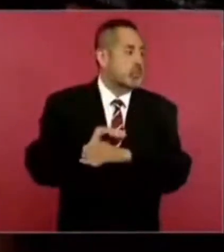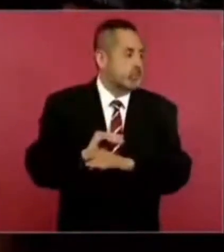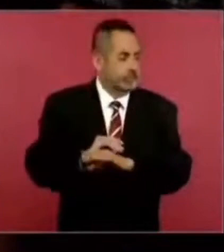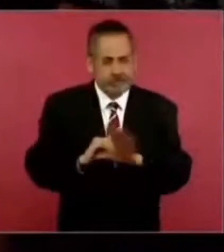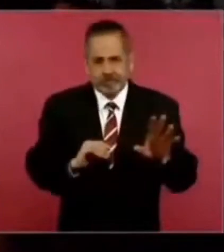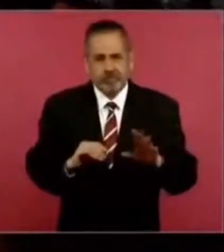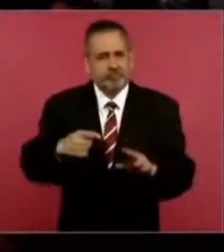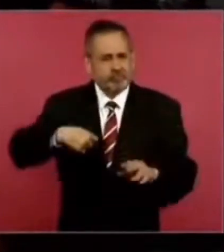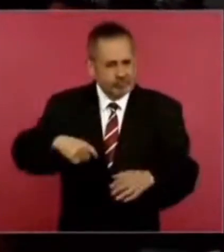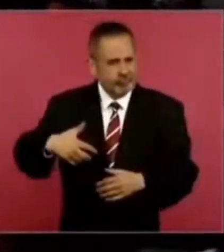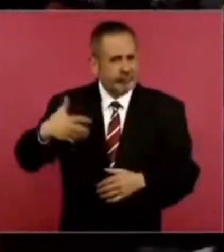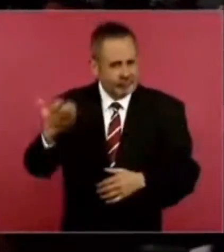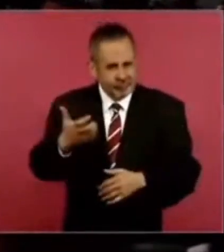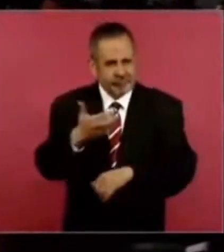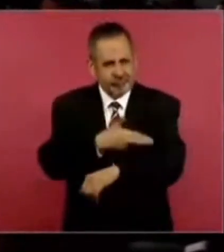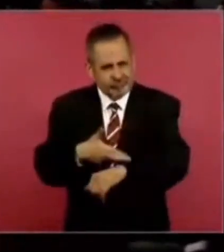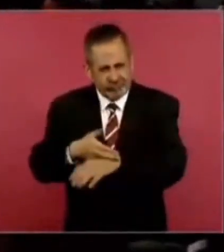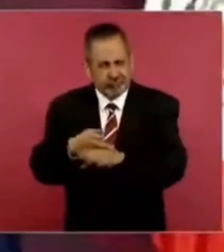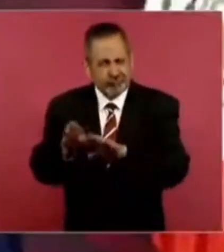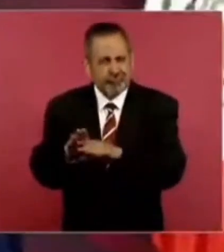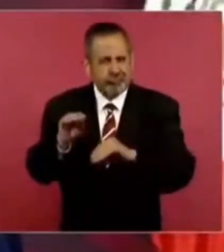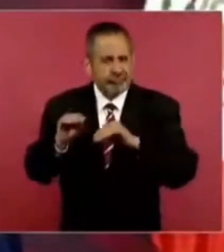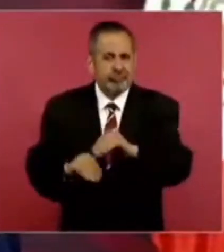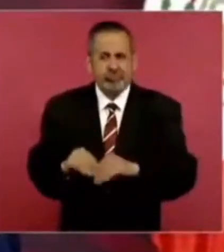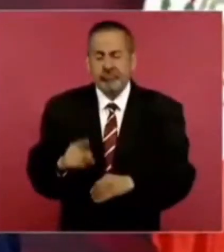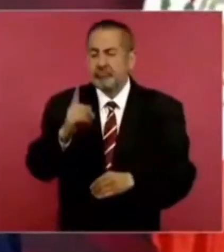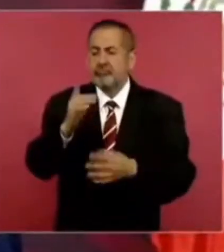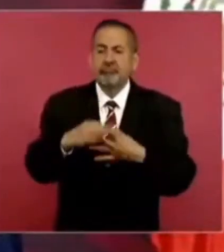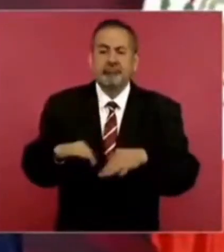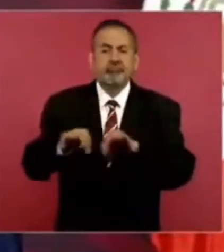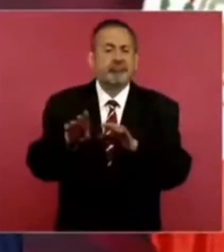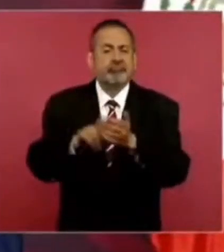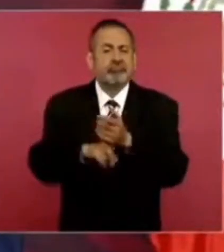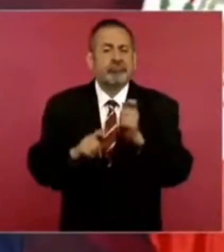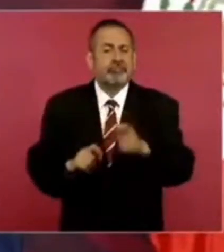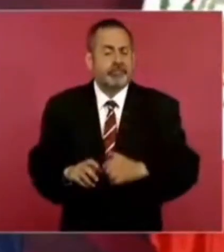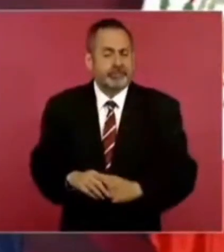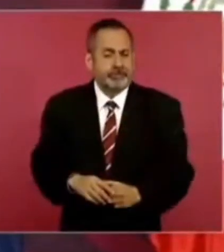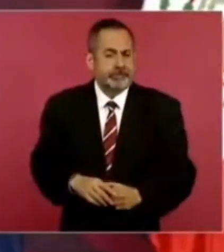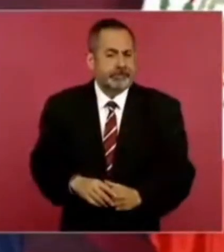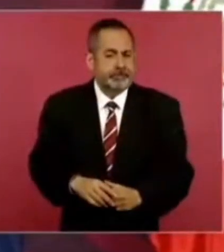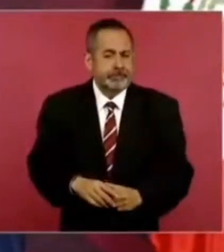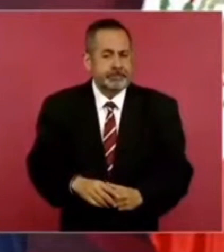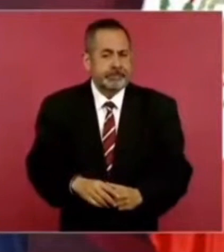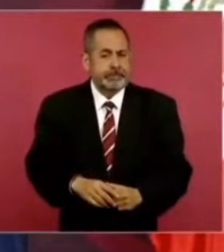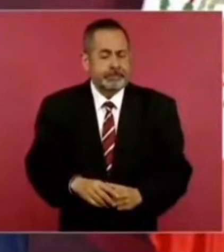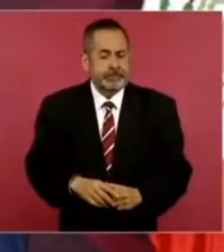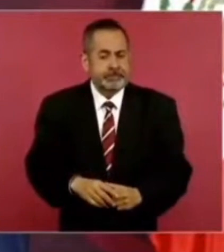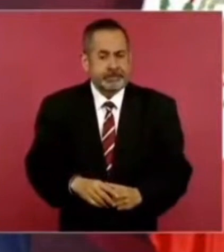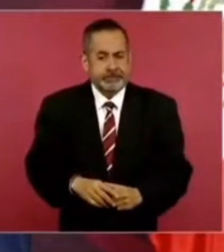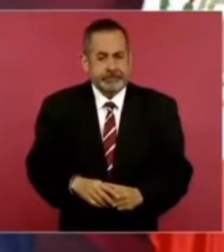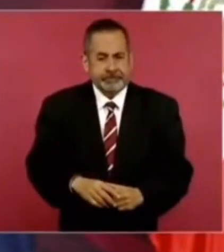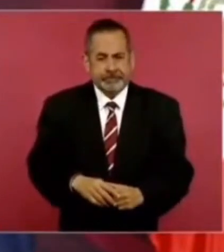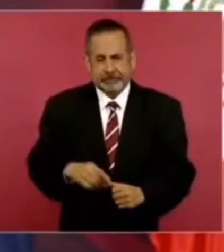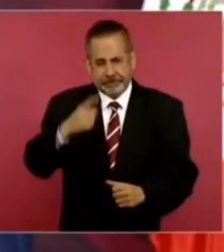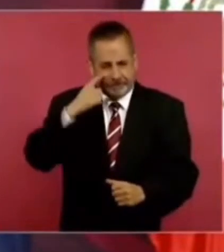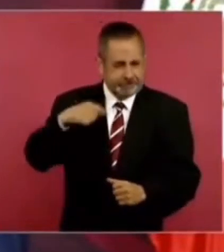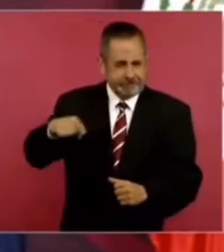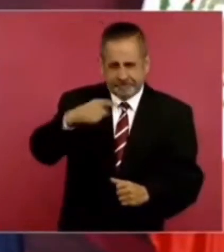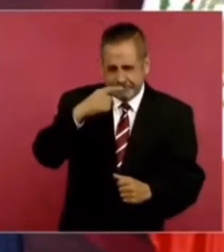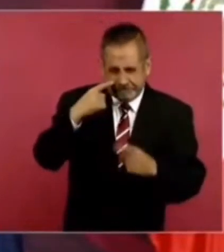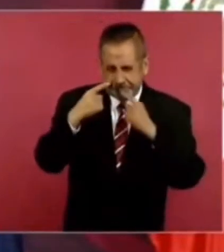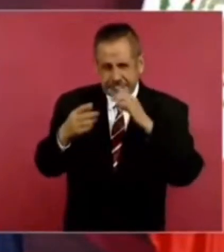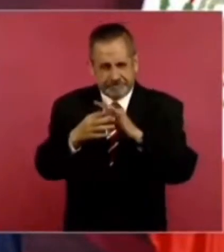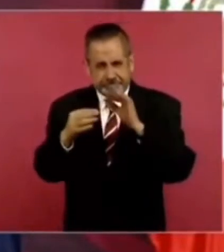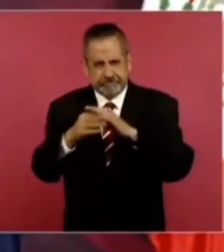hacer nada? Y fíjense lo interesante, cuando escuchen las presentaciones.